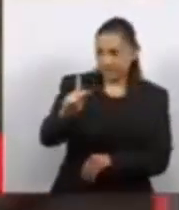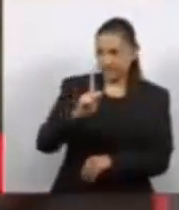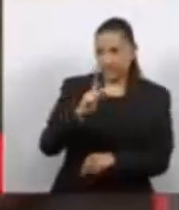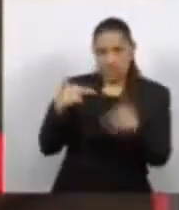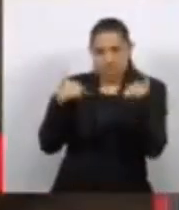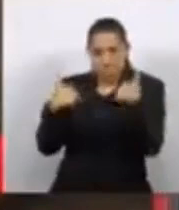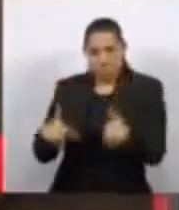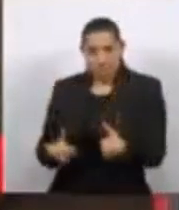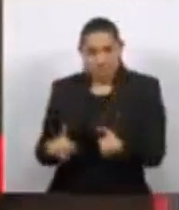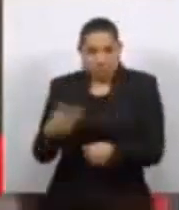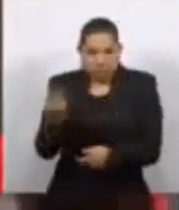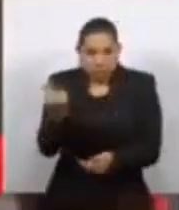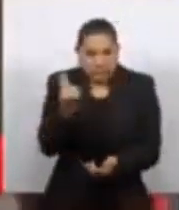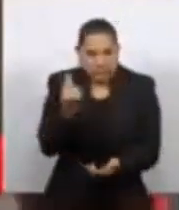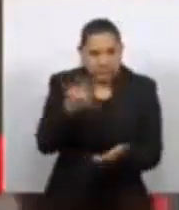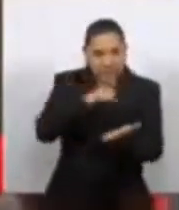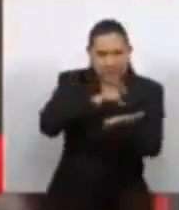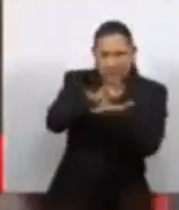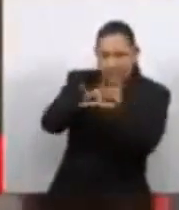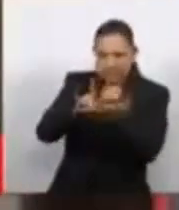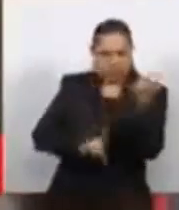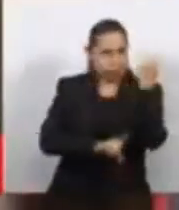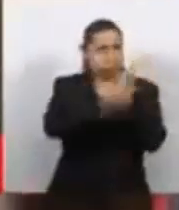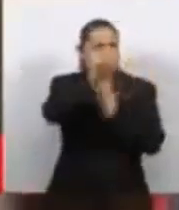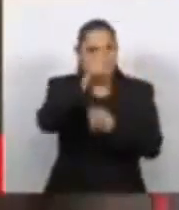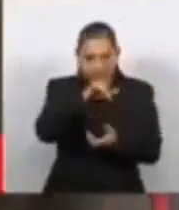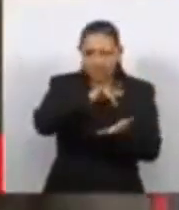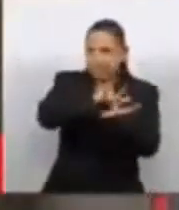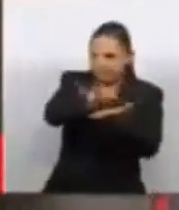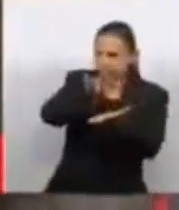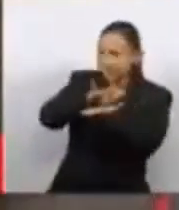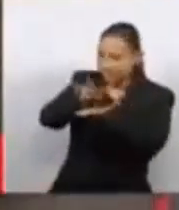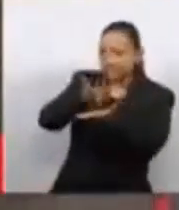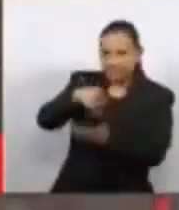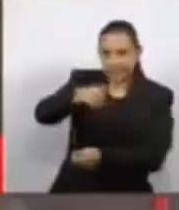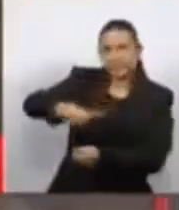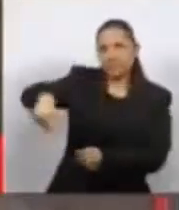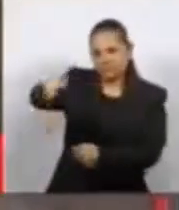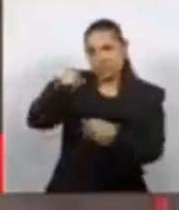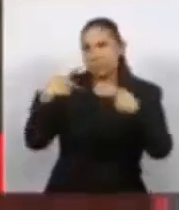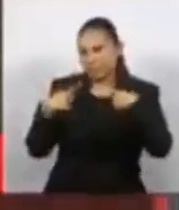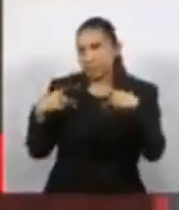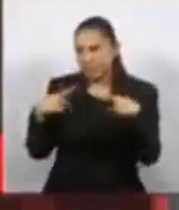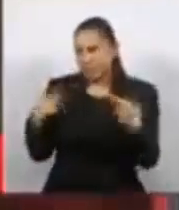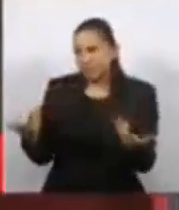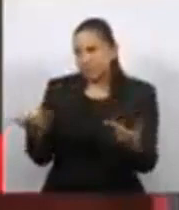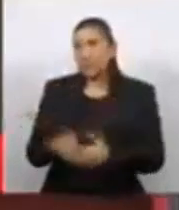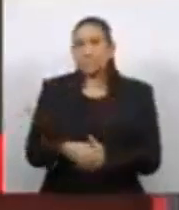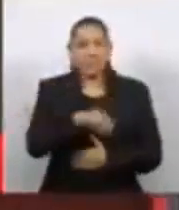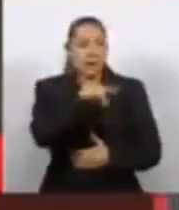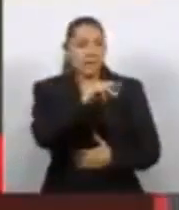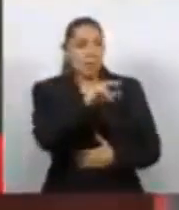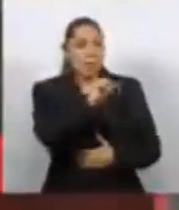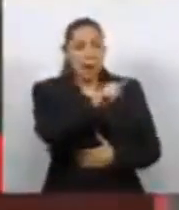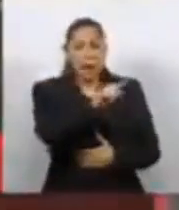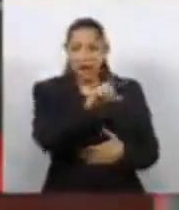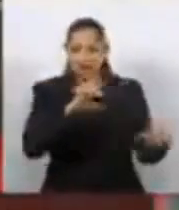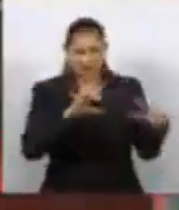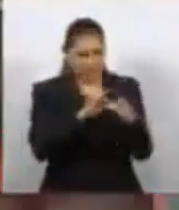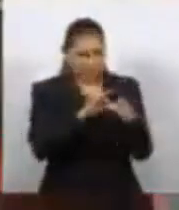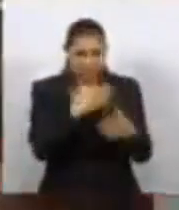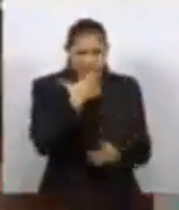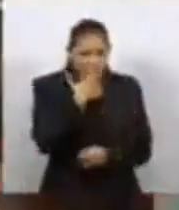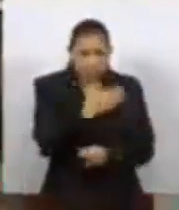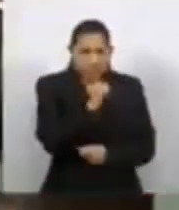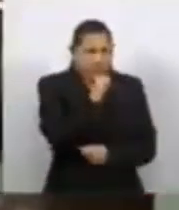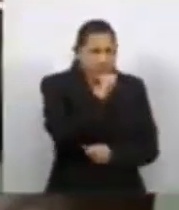dejando esta crisis. Lo que sí es moral, inmoral e inhumano es haber establecido como